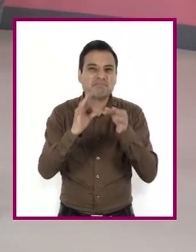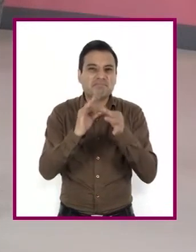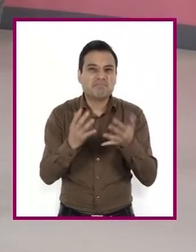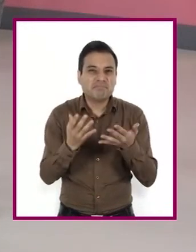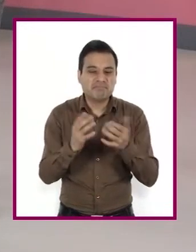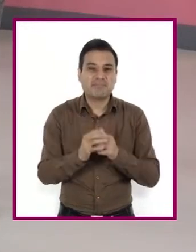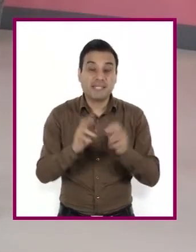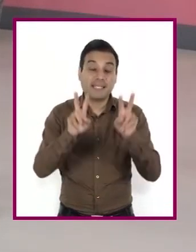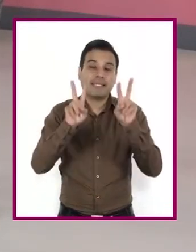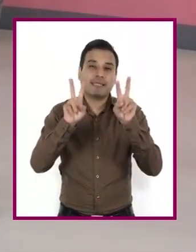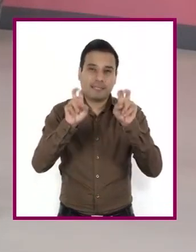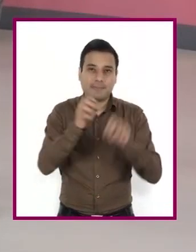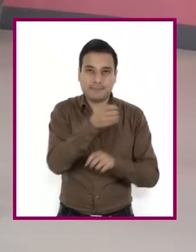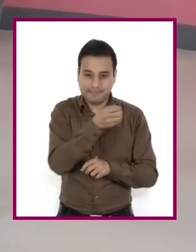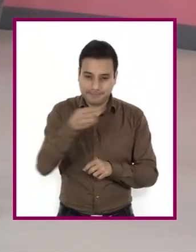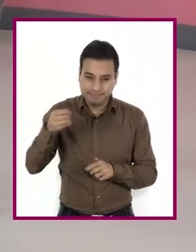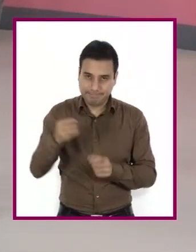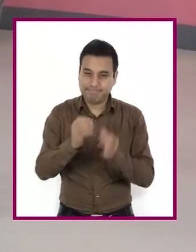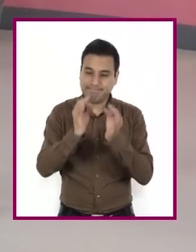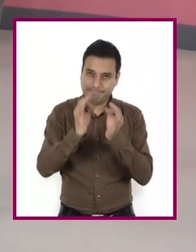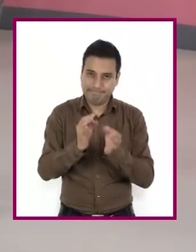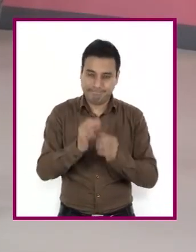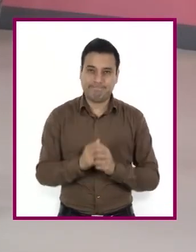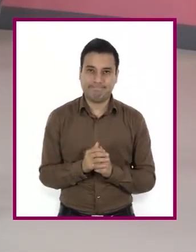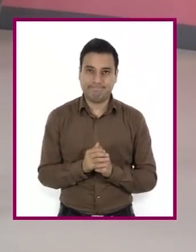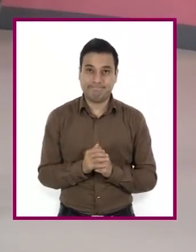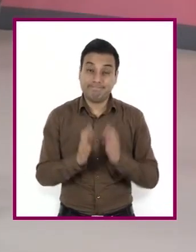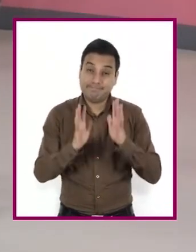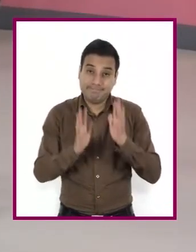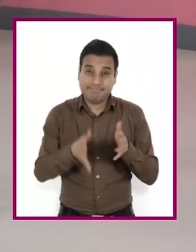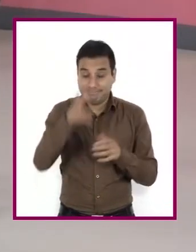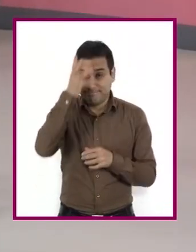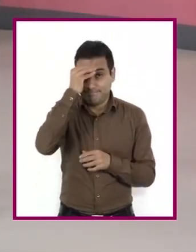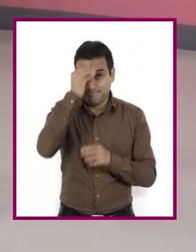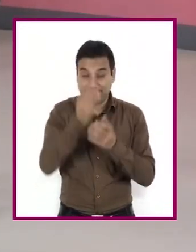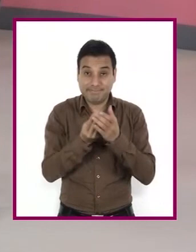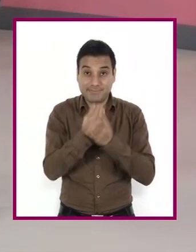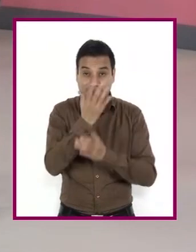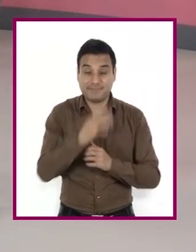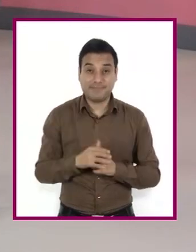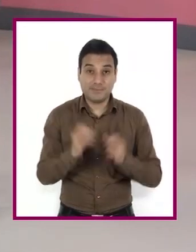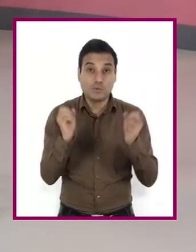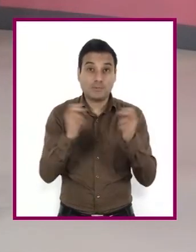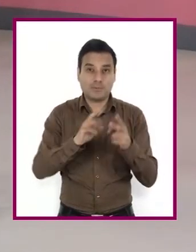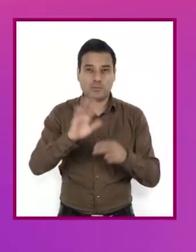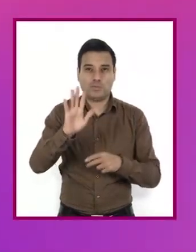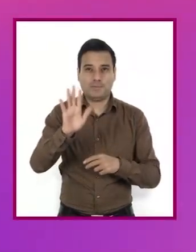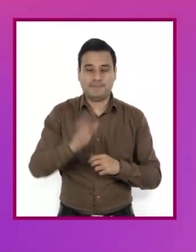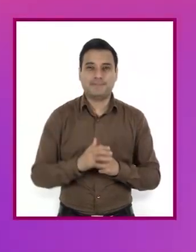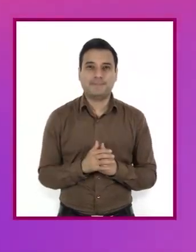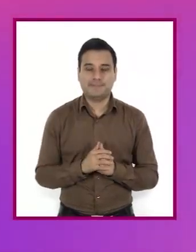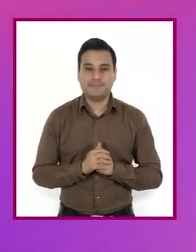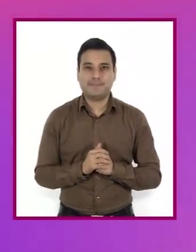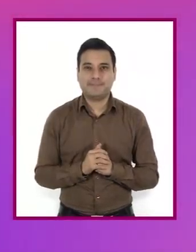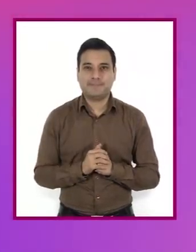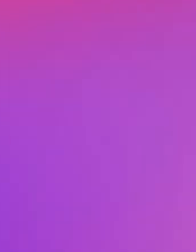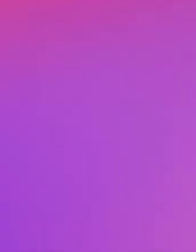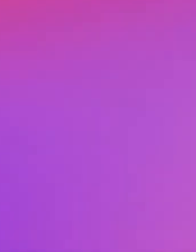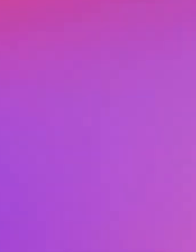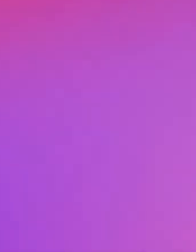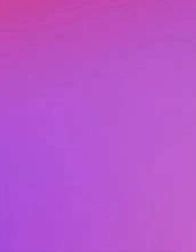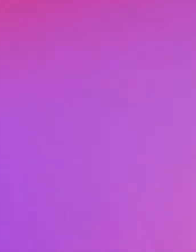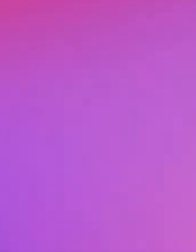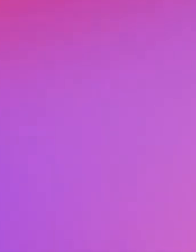organización temática es lo primero. Hemos aprendido algo nuevo juntos. ¡Hasta la próxima! Si tienes dudas